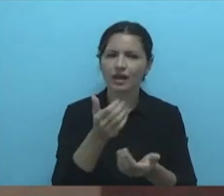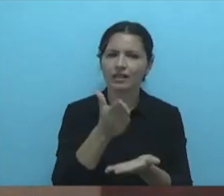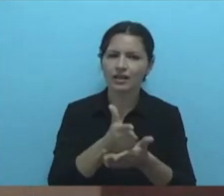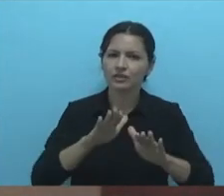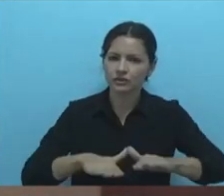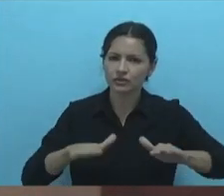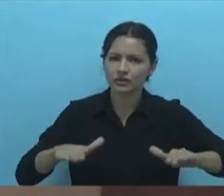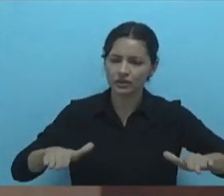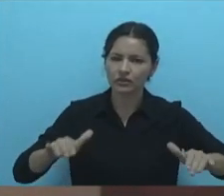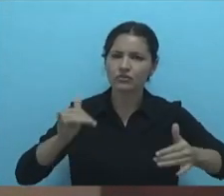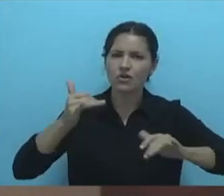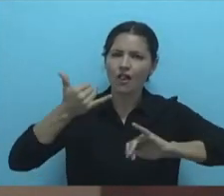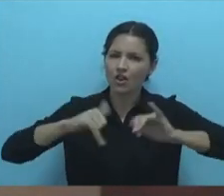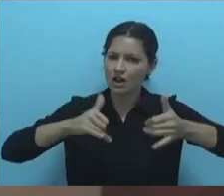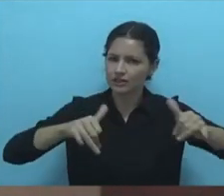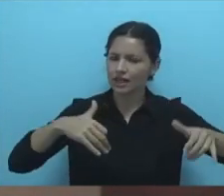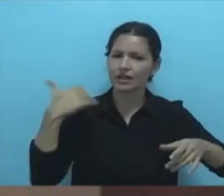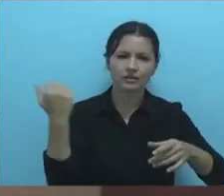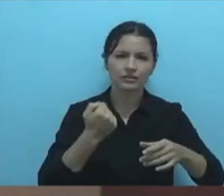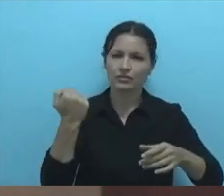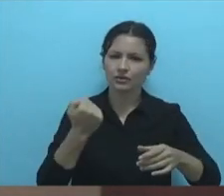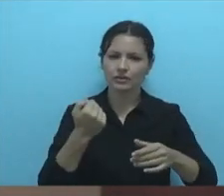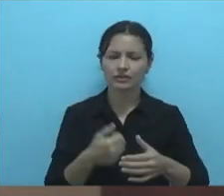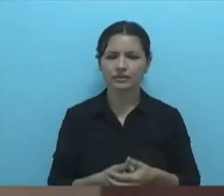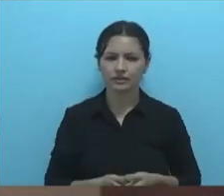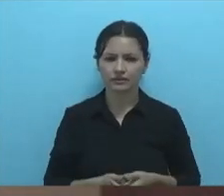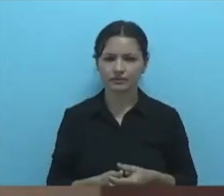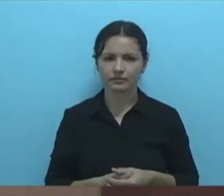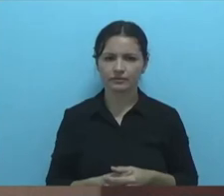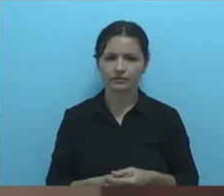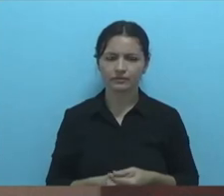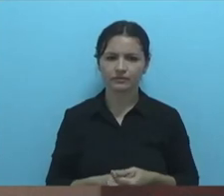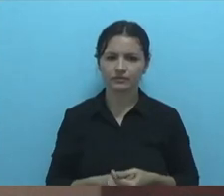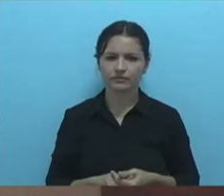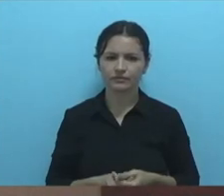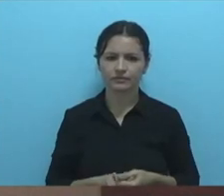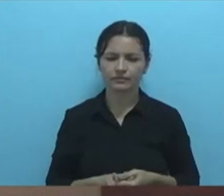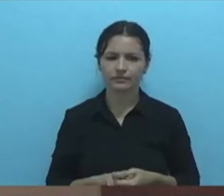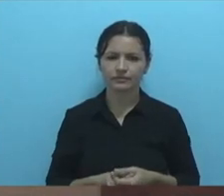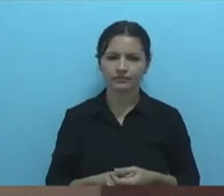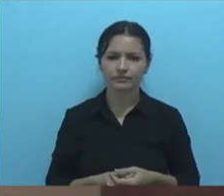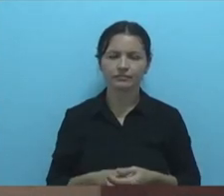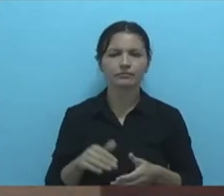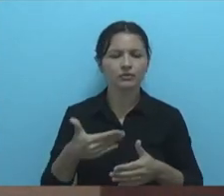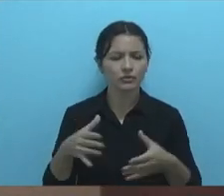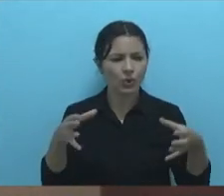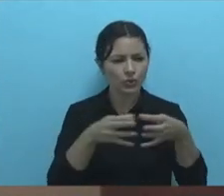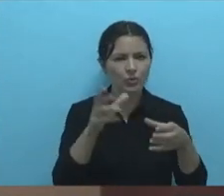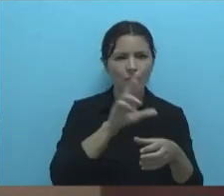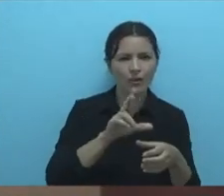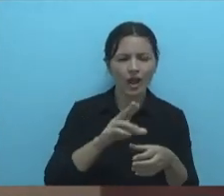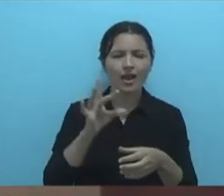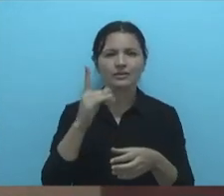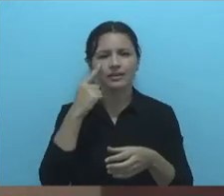niños niñas y adolescentes tiene que ser una prioridad y me parece que en ese sentido también el movimiento de mujeres y disidencias